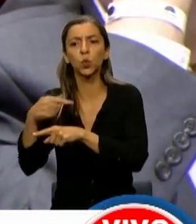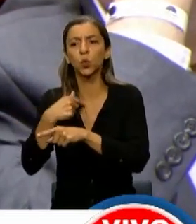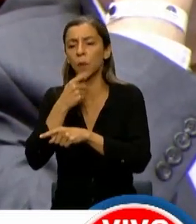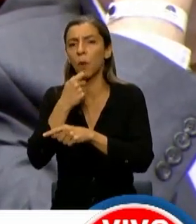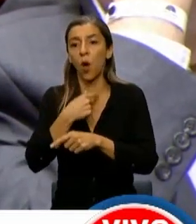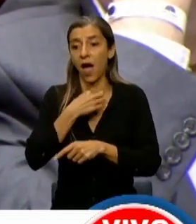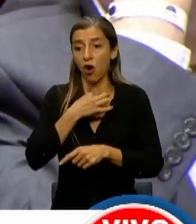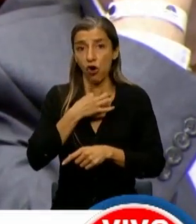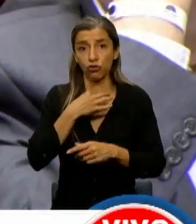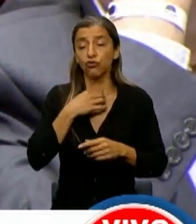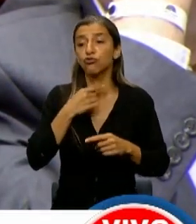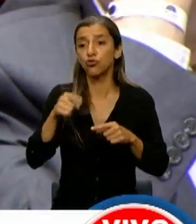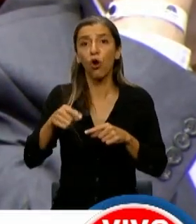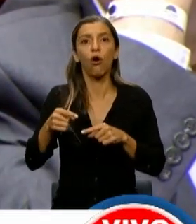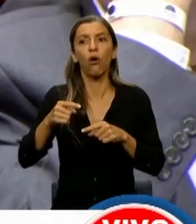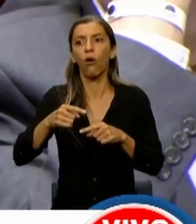agosto la industria creció